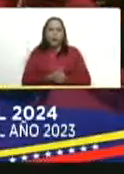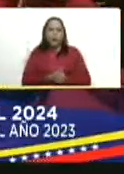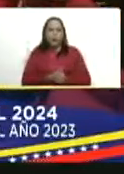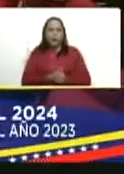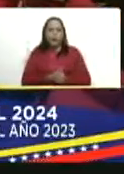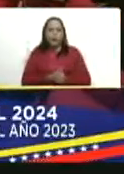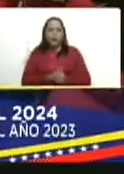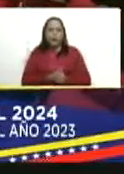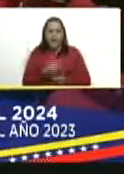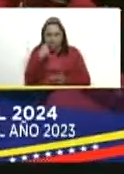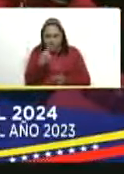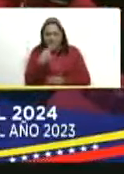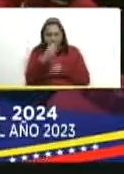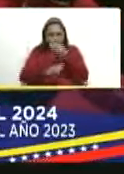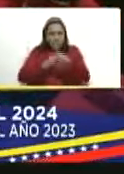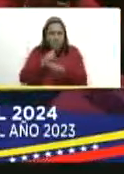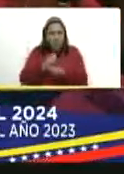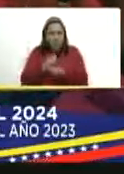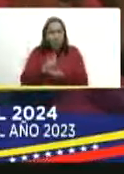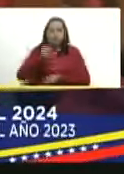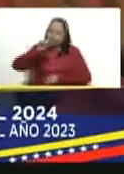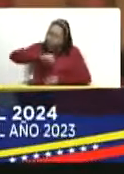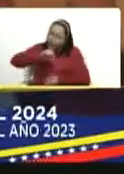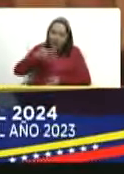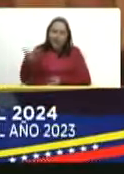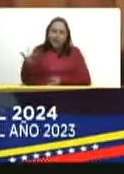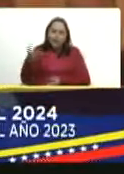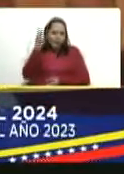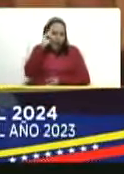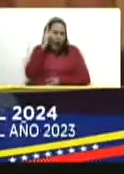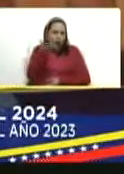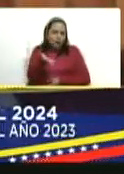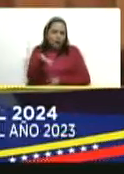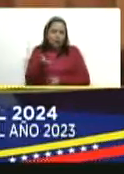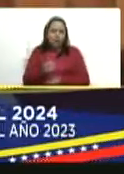¿Qué es difícil hacerlo? Claro que es difícil.